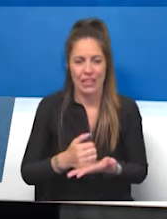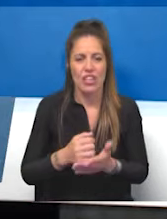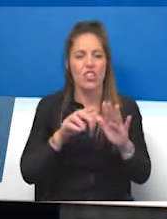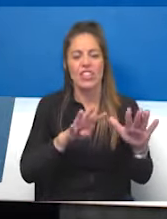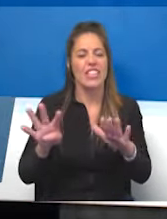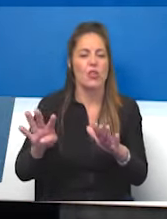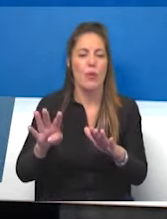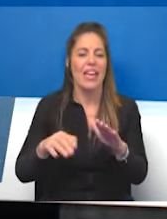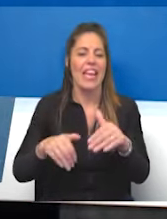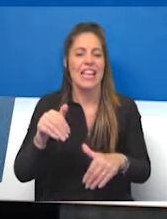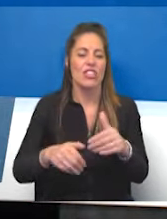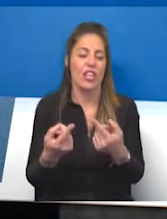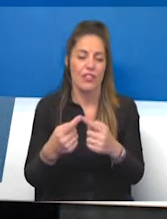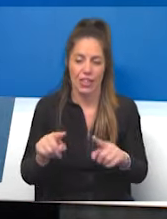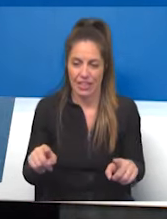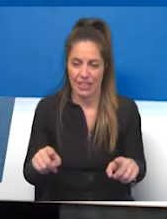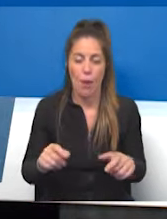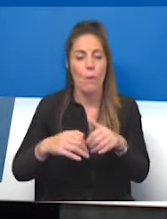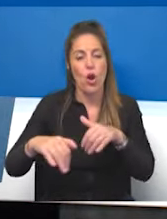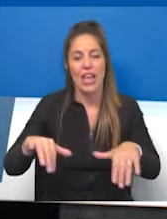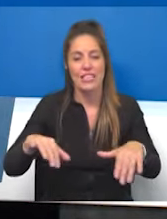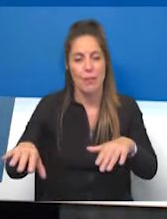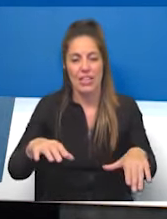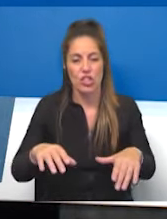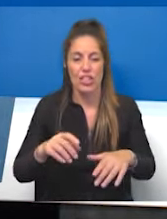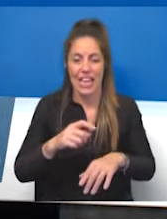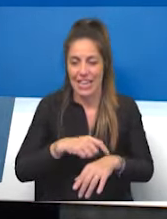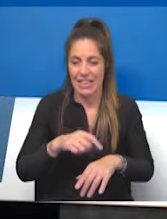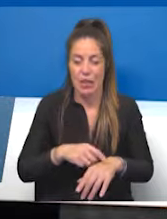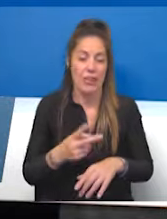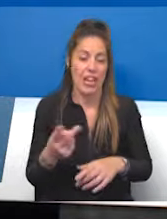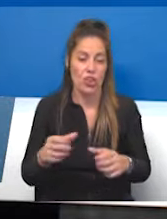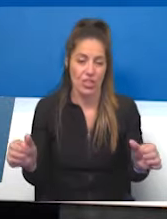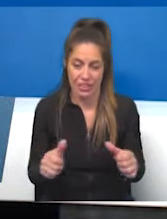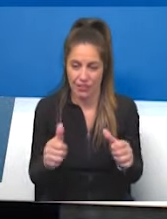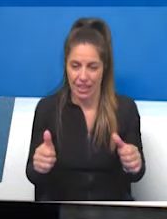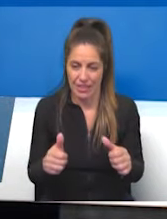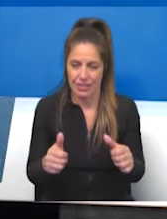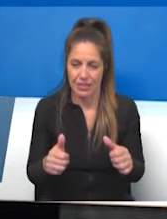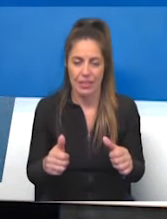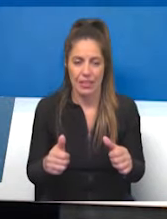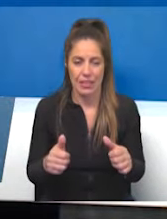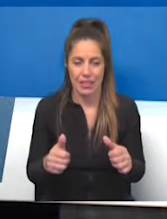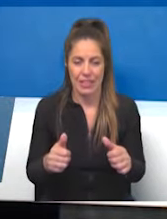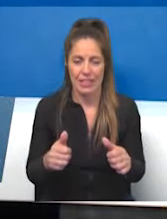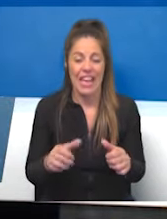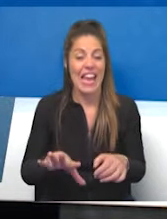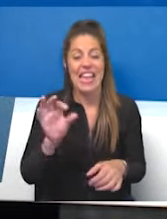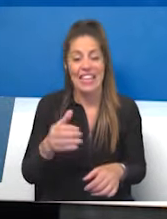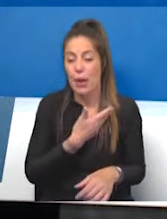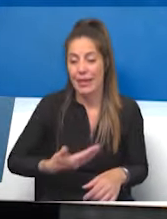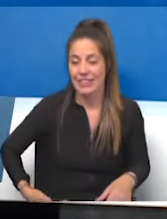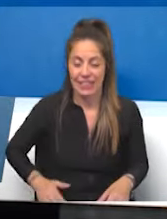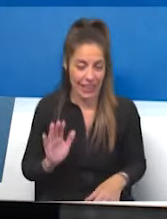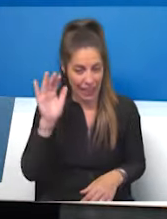elecciones distintas por la separación cronológica en el tiempo de ambos eventos El elegir el presidente de la